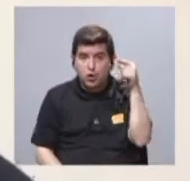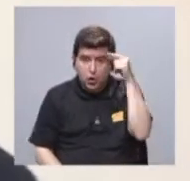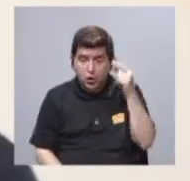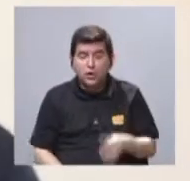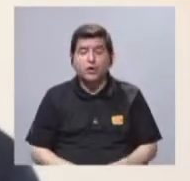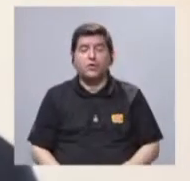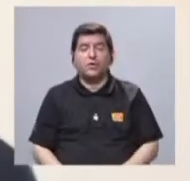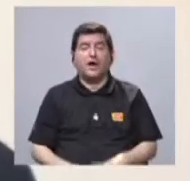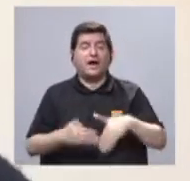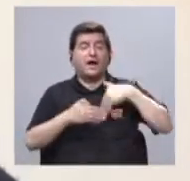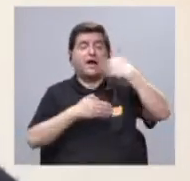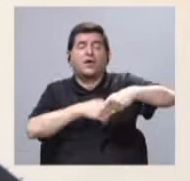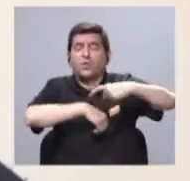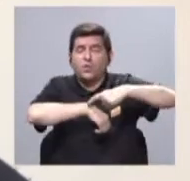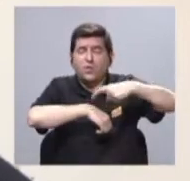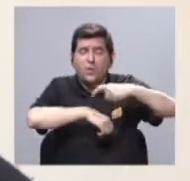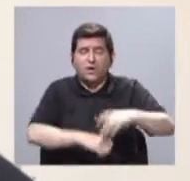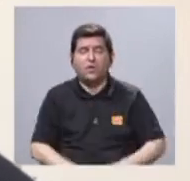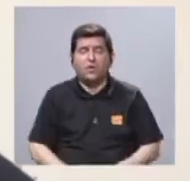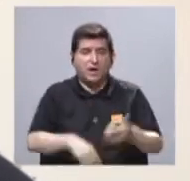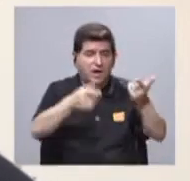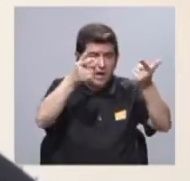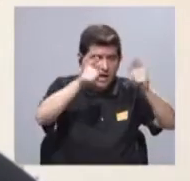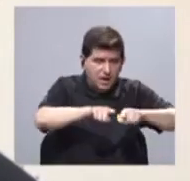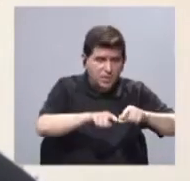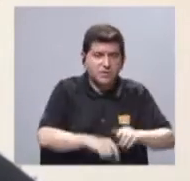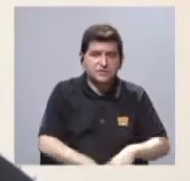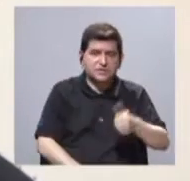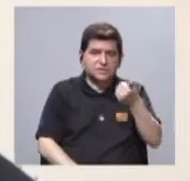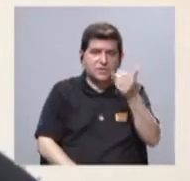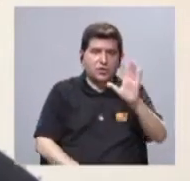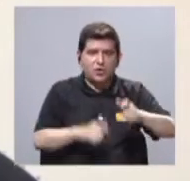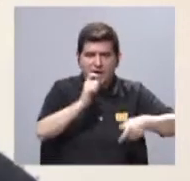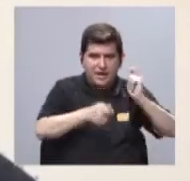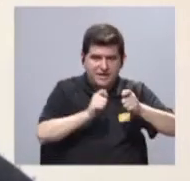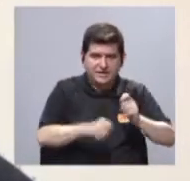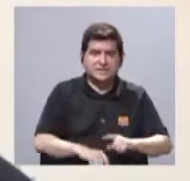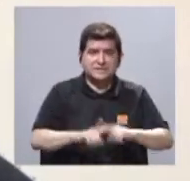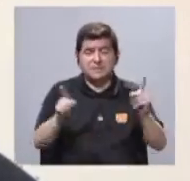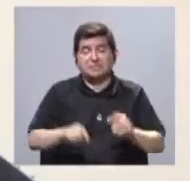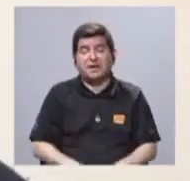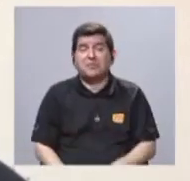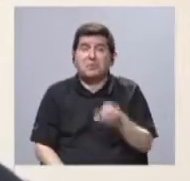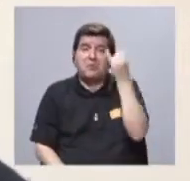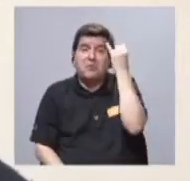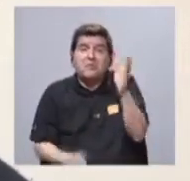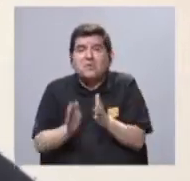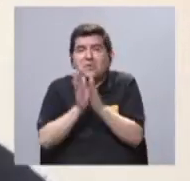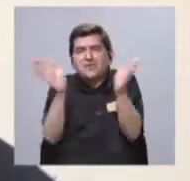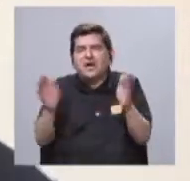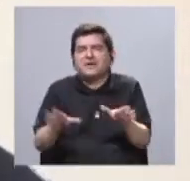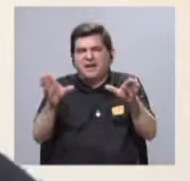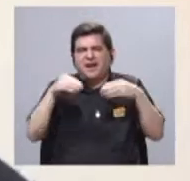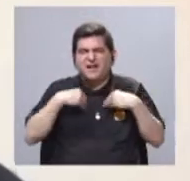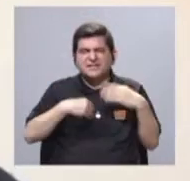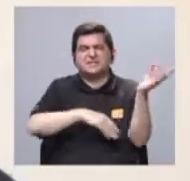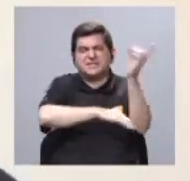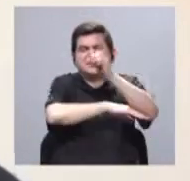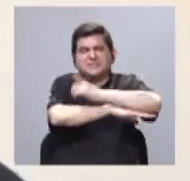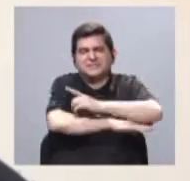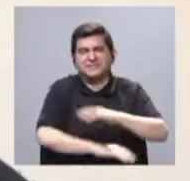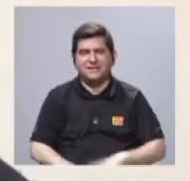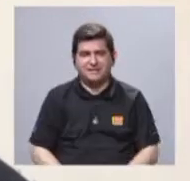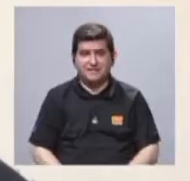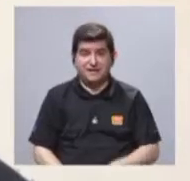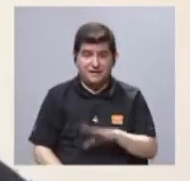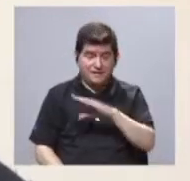obviamente posterior a la declaración del 15. Pero bueno, como una convención se tiene esta fecha y así se